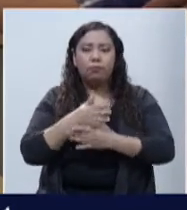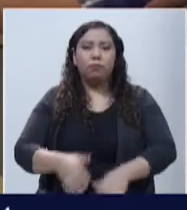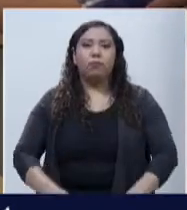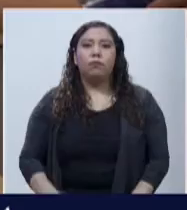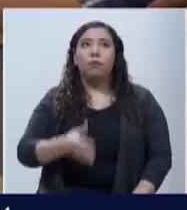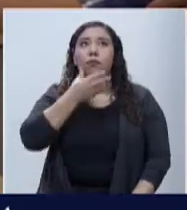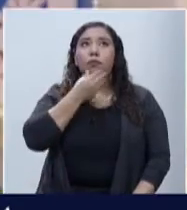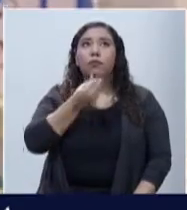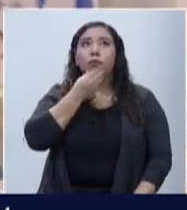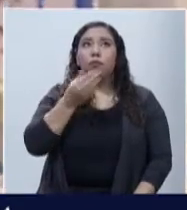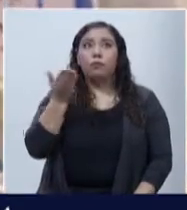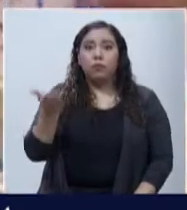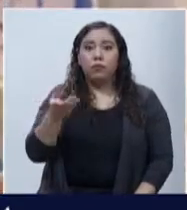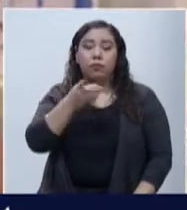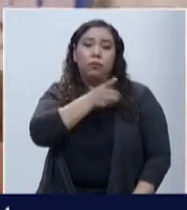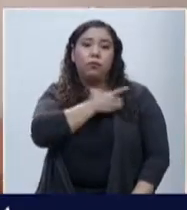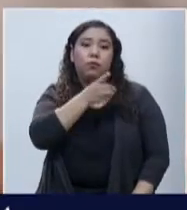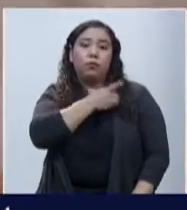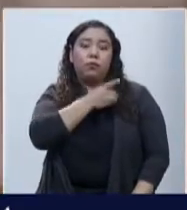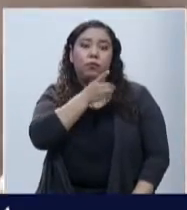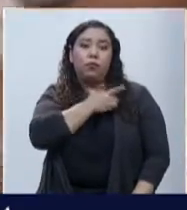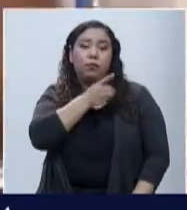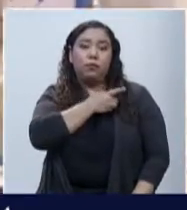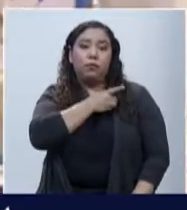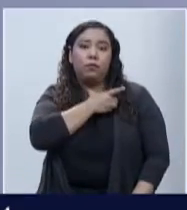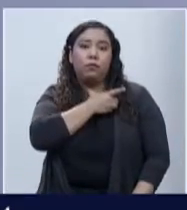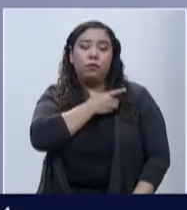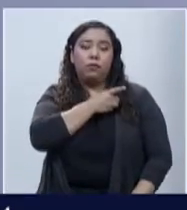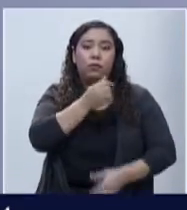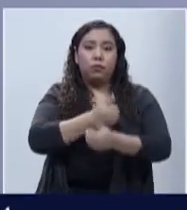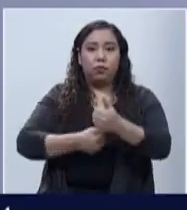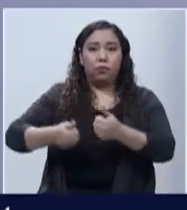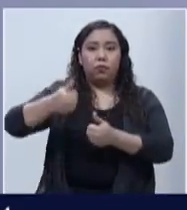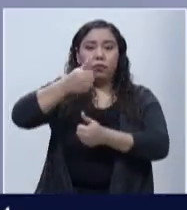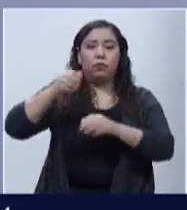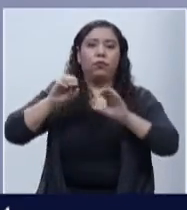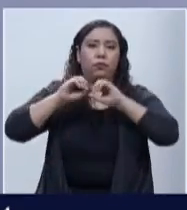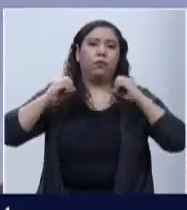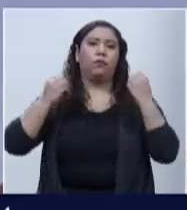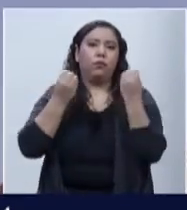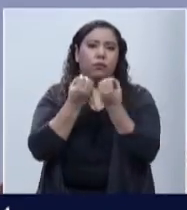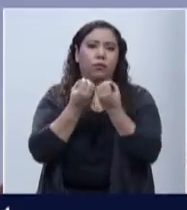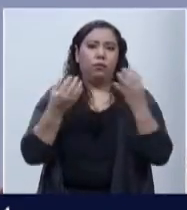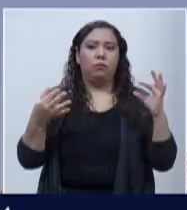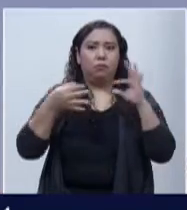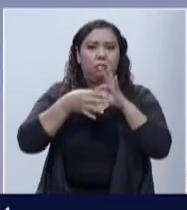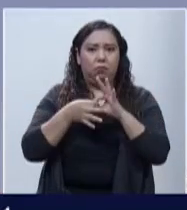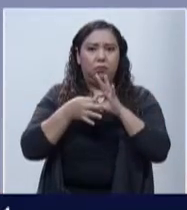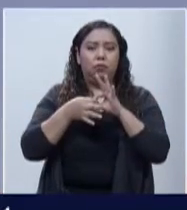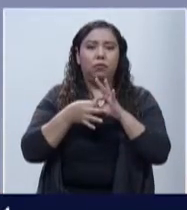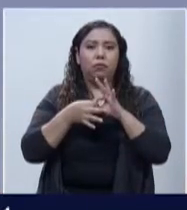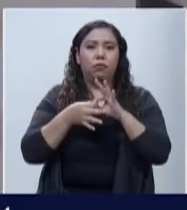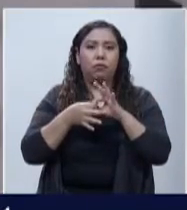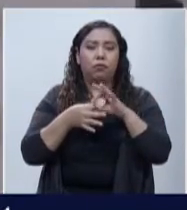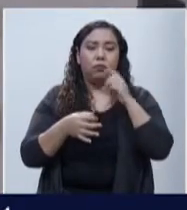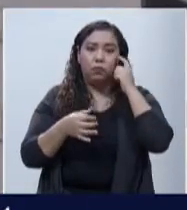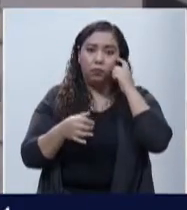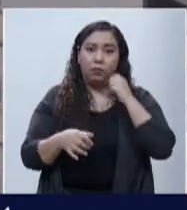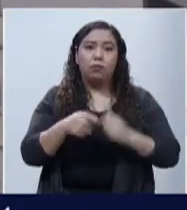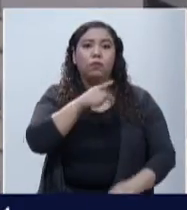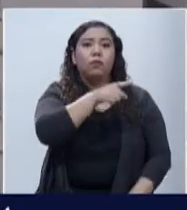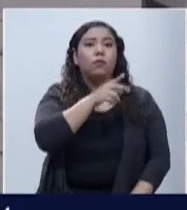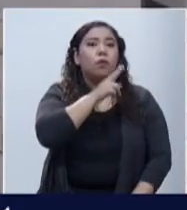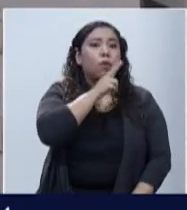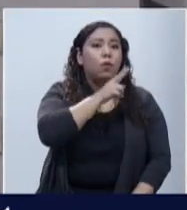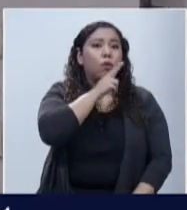ejecutivo de la organización mundial sionista haría el gol de vis valorar la inauguración de la embajada de honduras en jerusalén como una acción